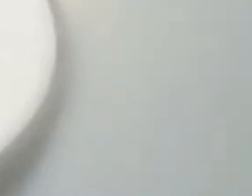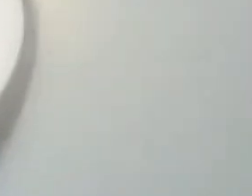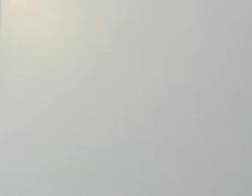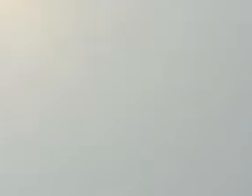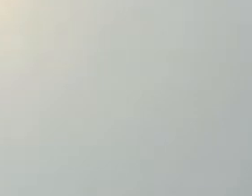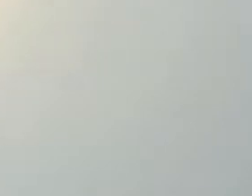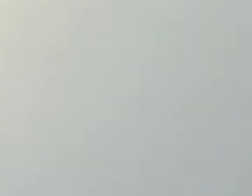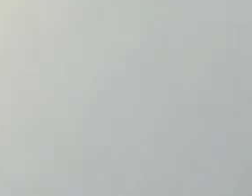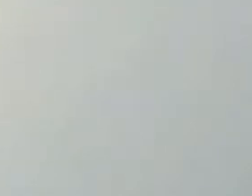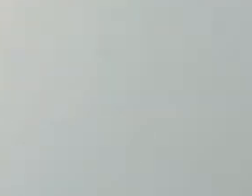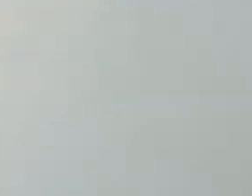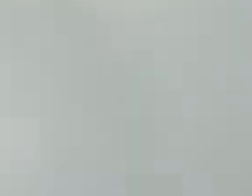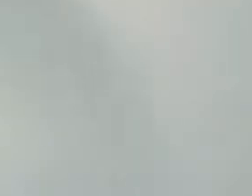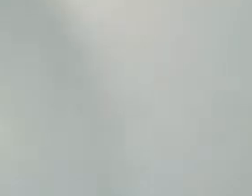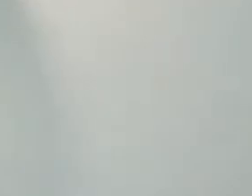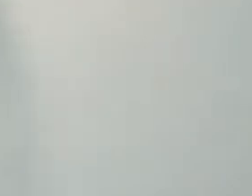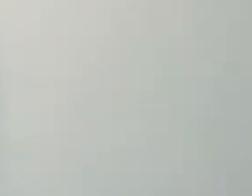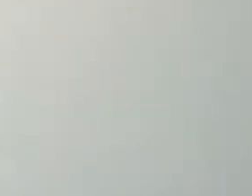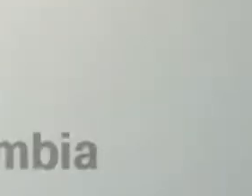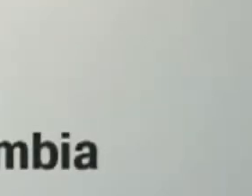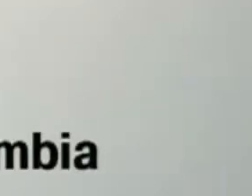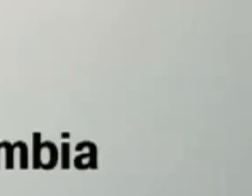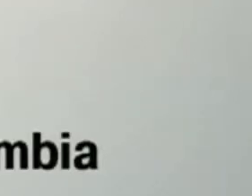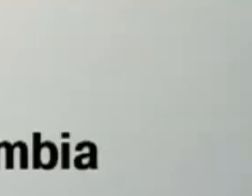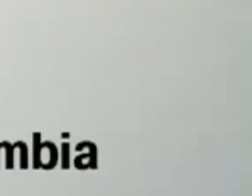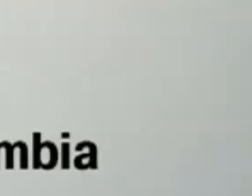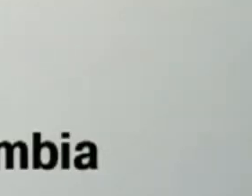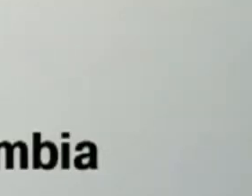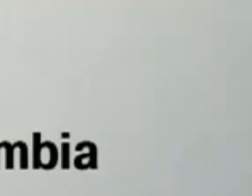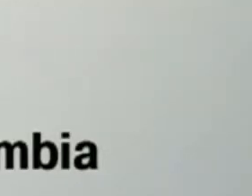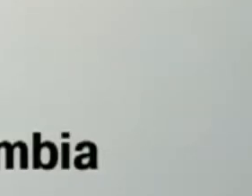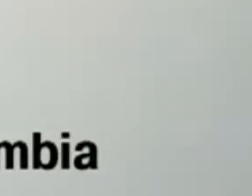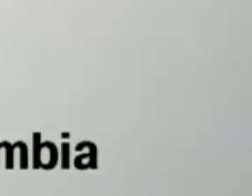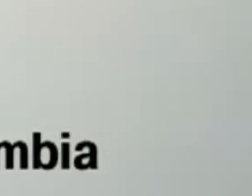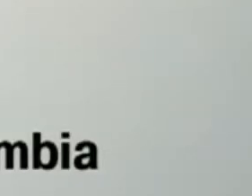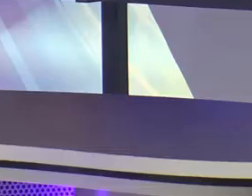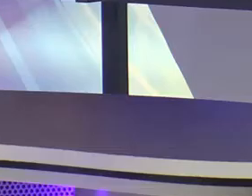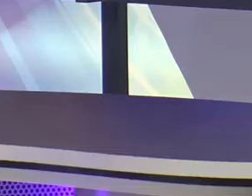Restaurante El Machín Gourmet, ahora en su nueva sede en el barrio Colombia.